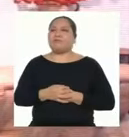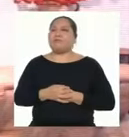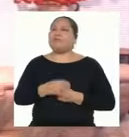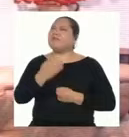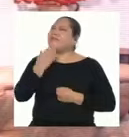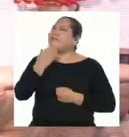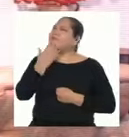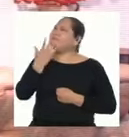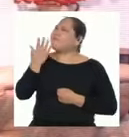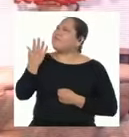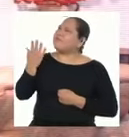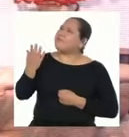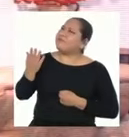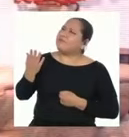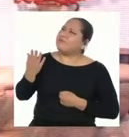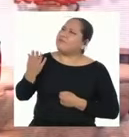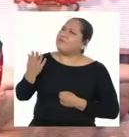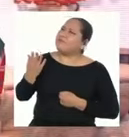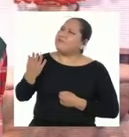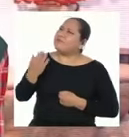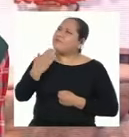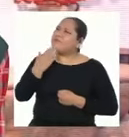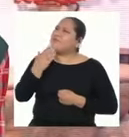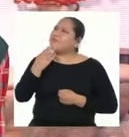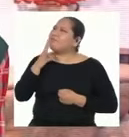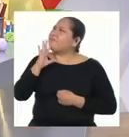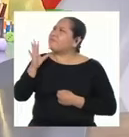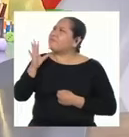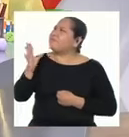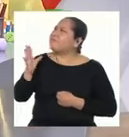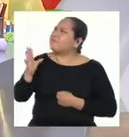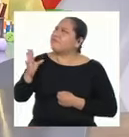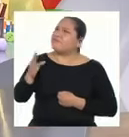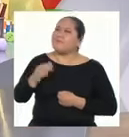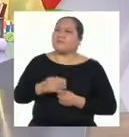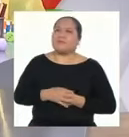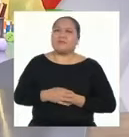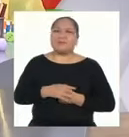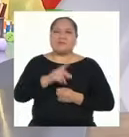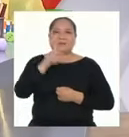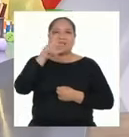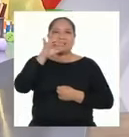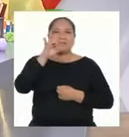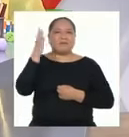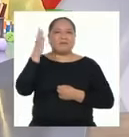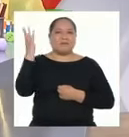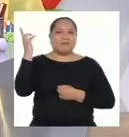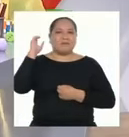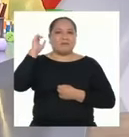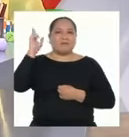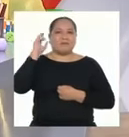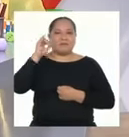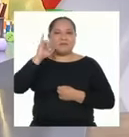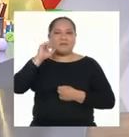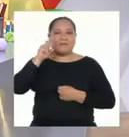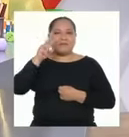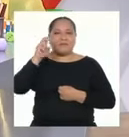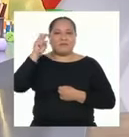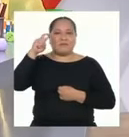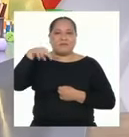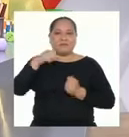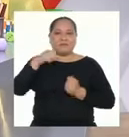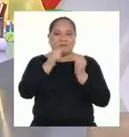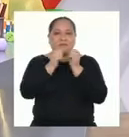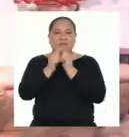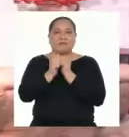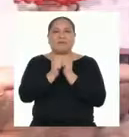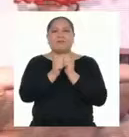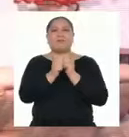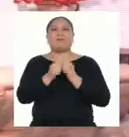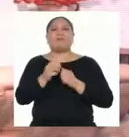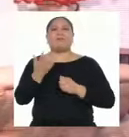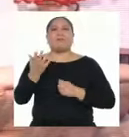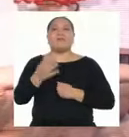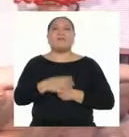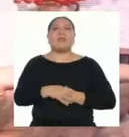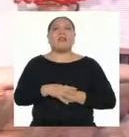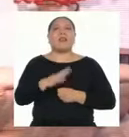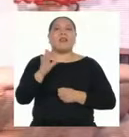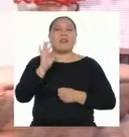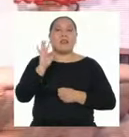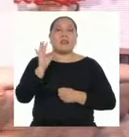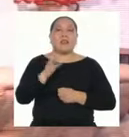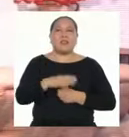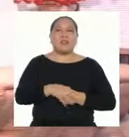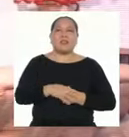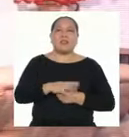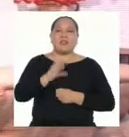¿Quién anda ahí? ¿Quién habló? Señor Luis, es el profesor Iván, que me está acompañando.